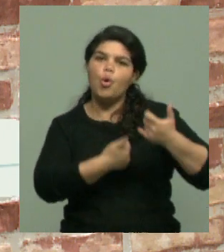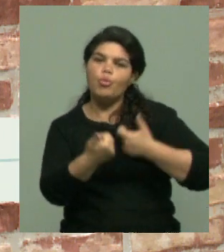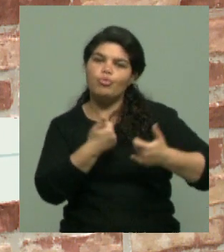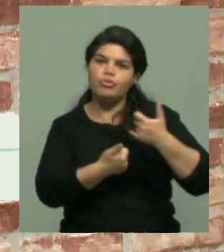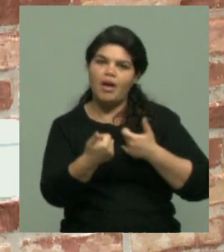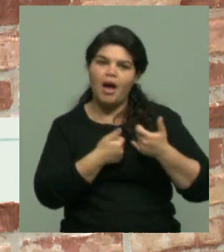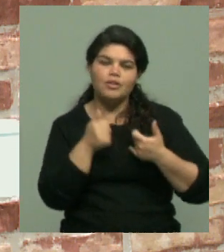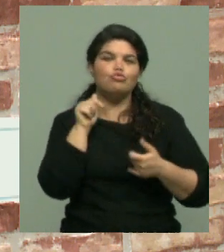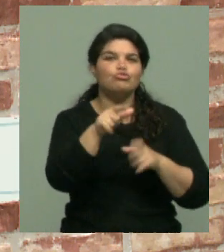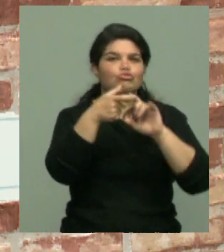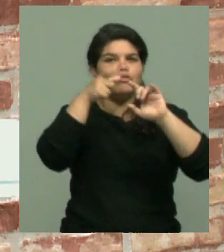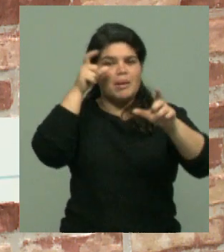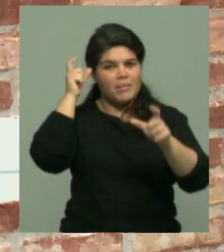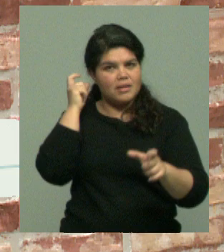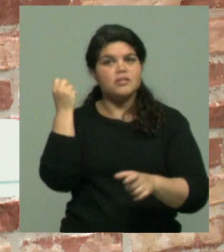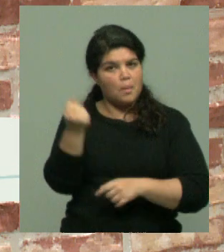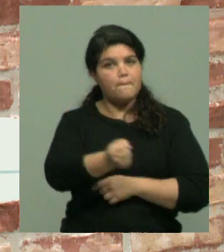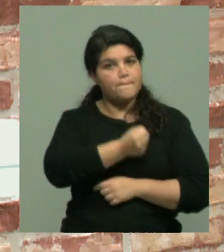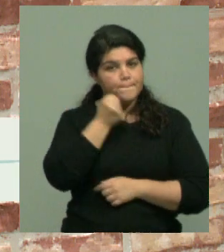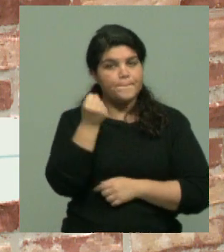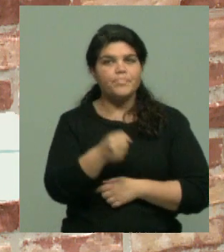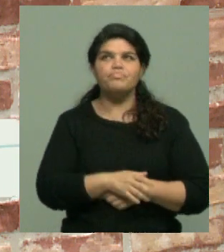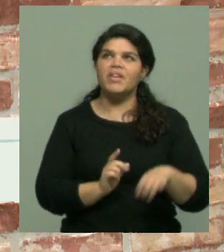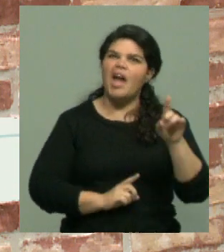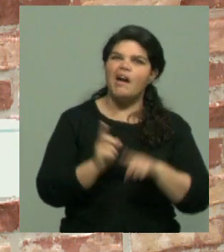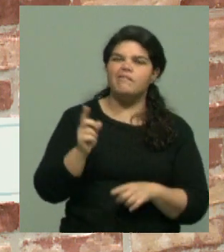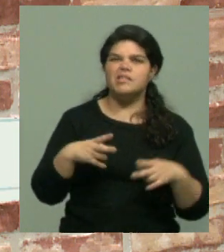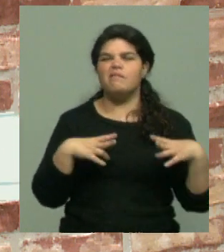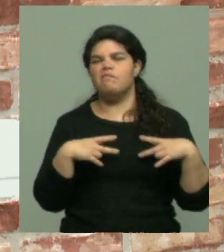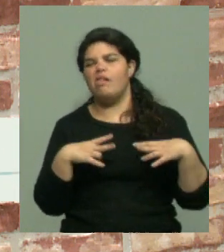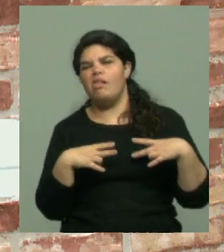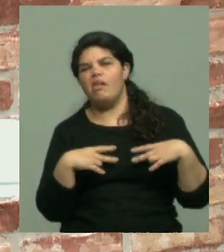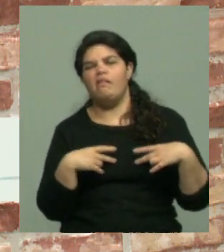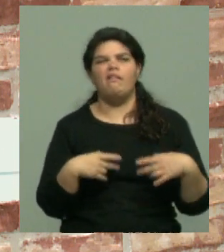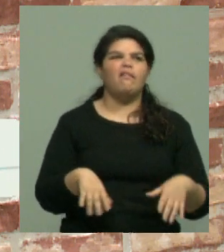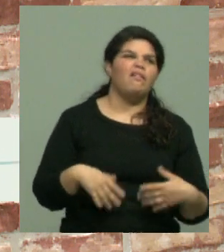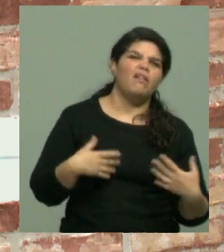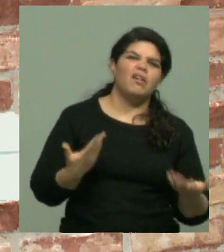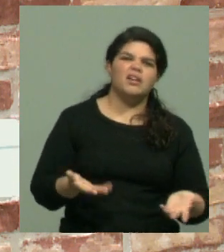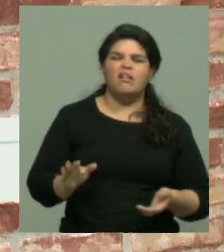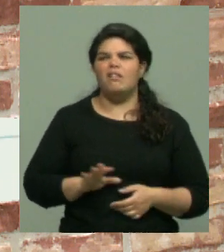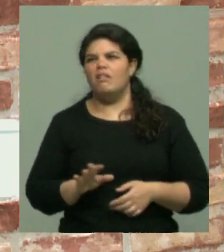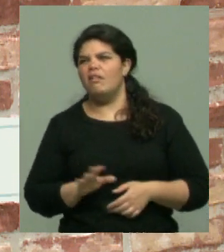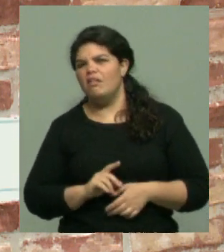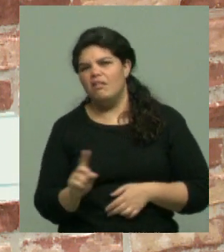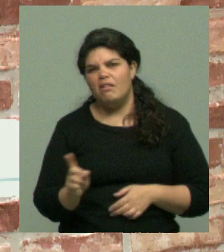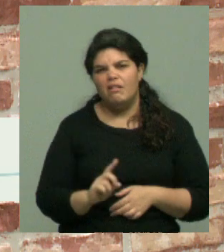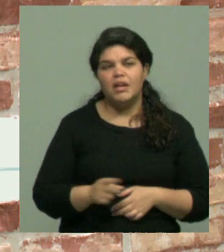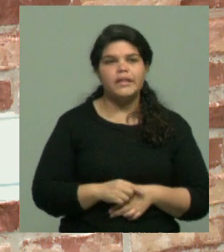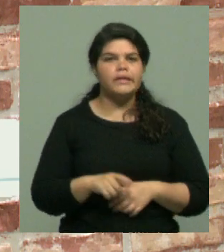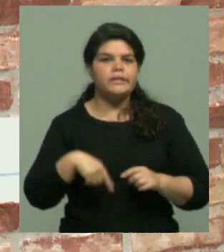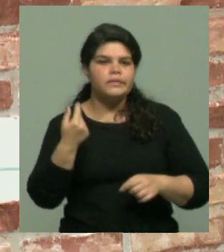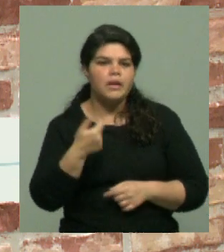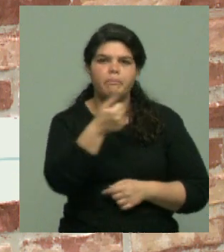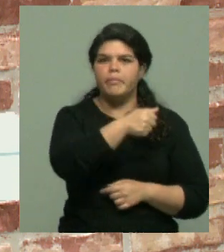¿no? En estos tiempos en donde por ahí somos tan vagos los seres humanos, ¿no? Nos cuesta, estamos todo el día con las aplicaciones,